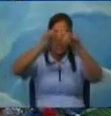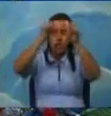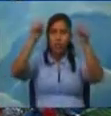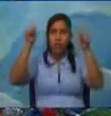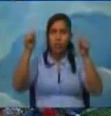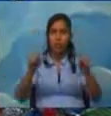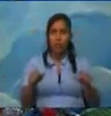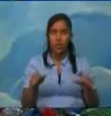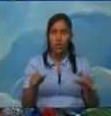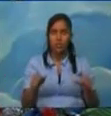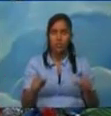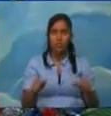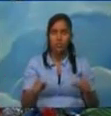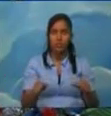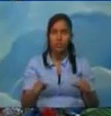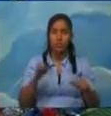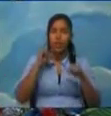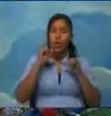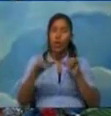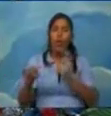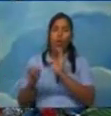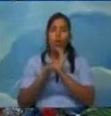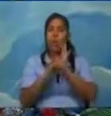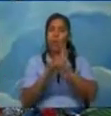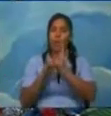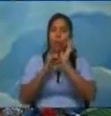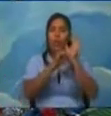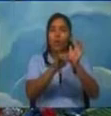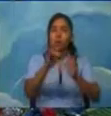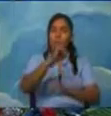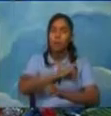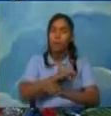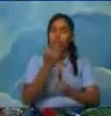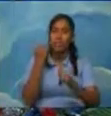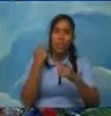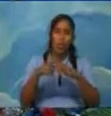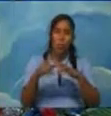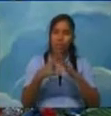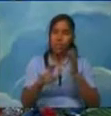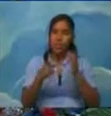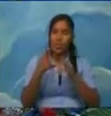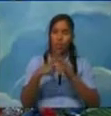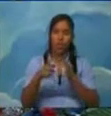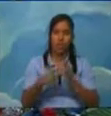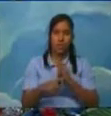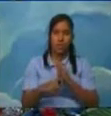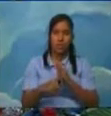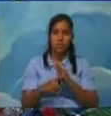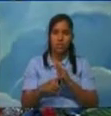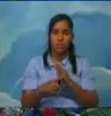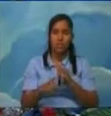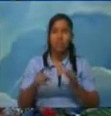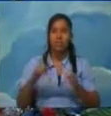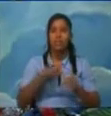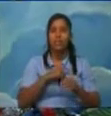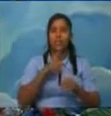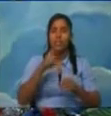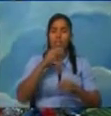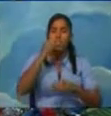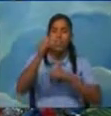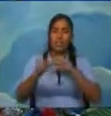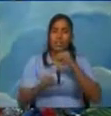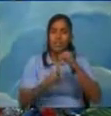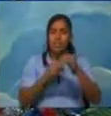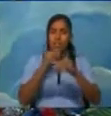hicieres escultura, o imagen de cualquier cosa, o imagen de cualquier cosa, e hicieres lo